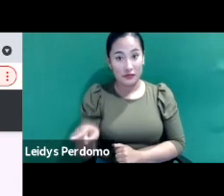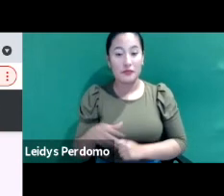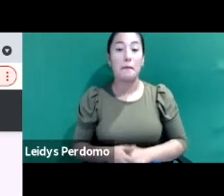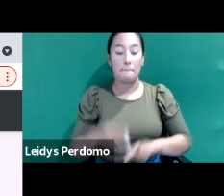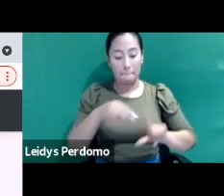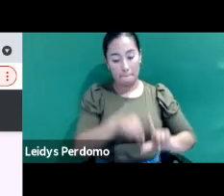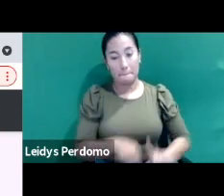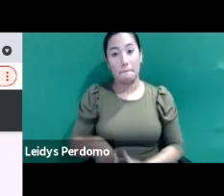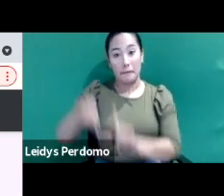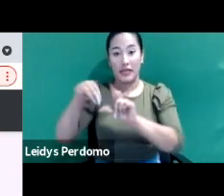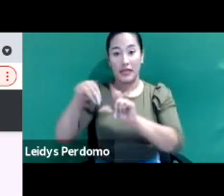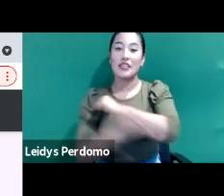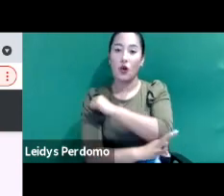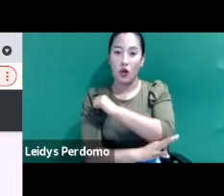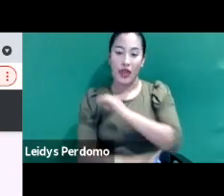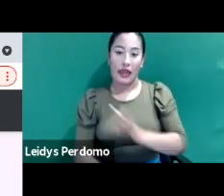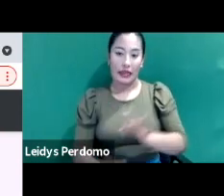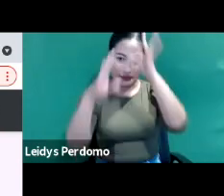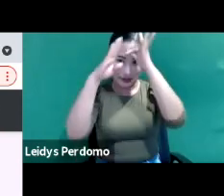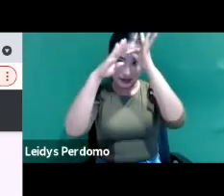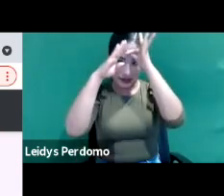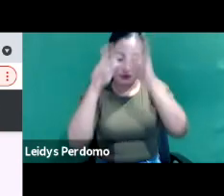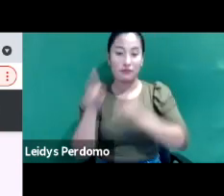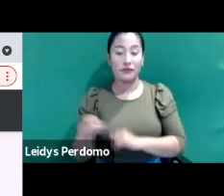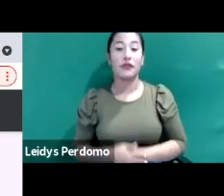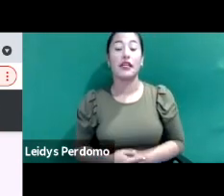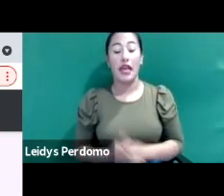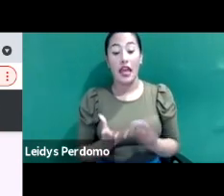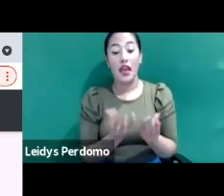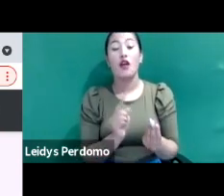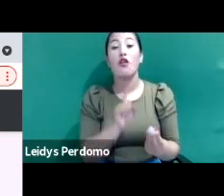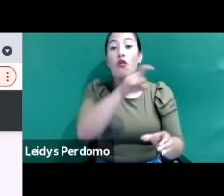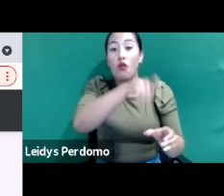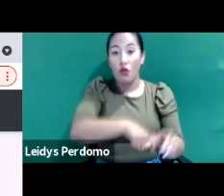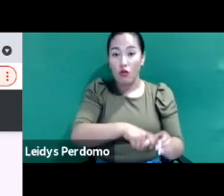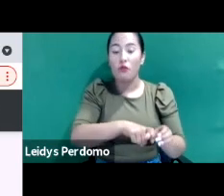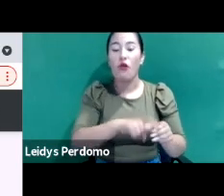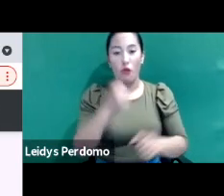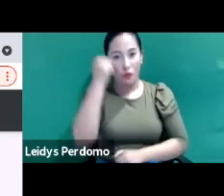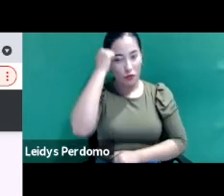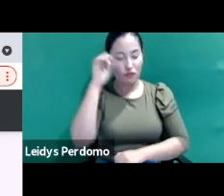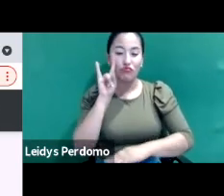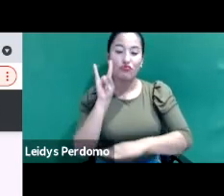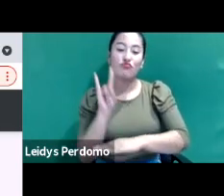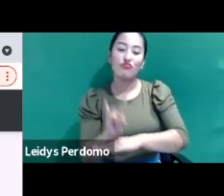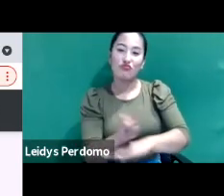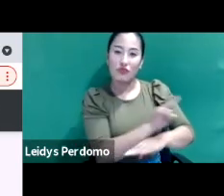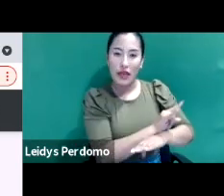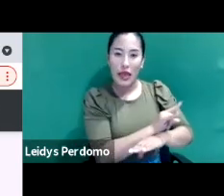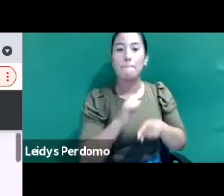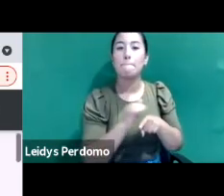en psicología clínica y hace parte del grupo docente de supervisores de nuestra práctica clínica